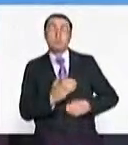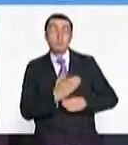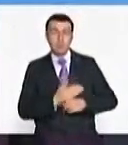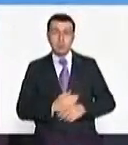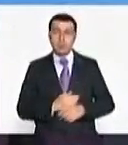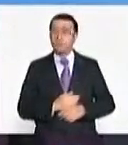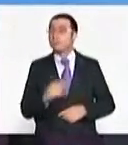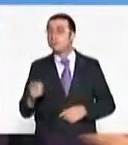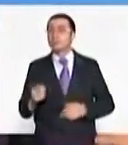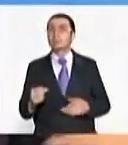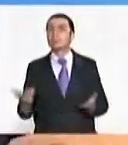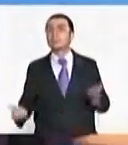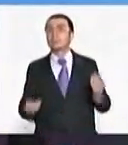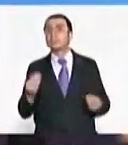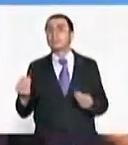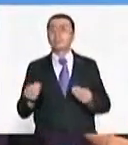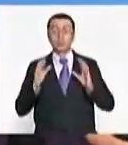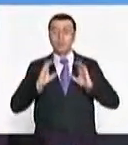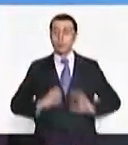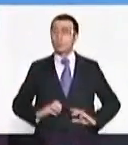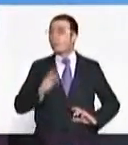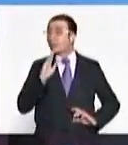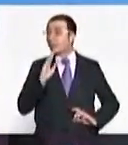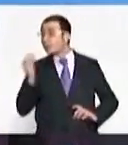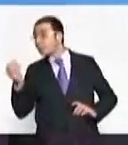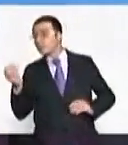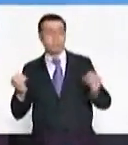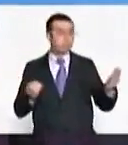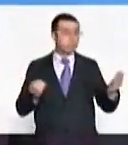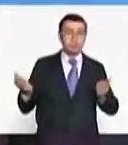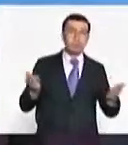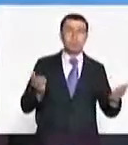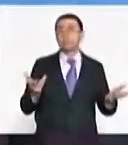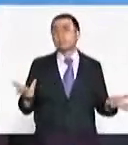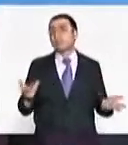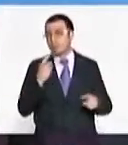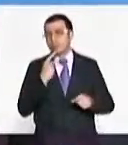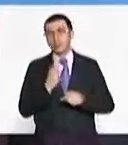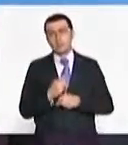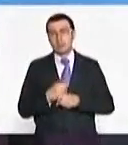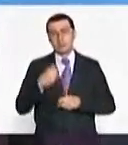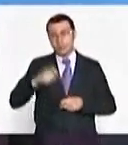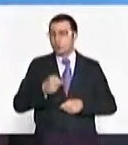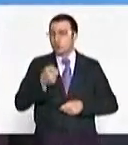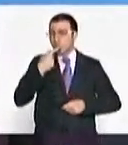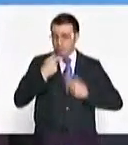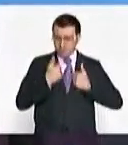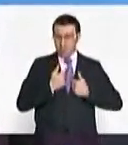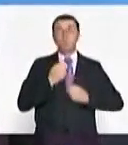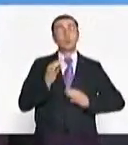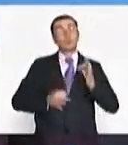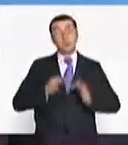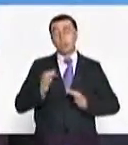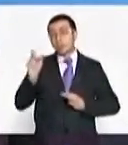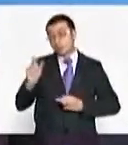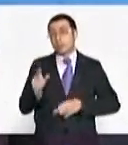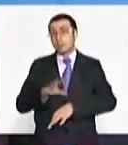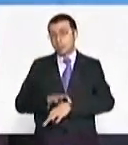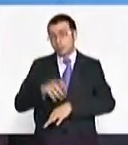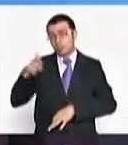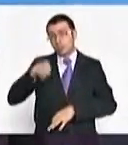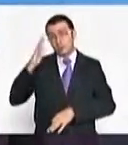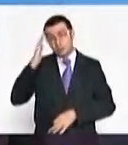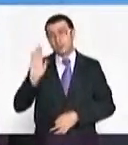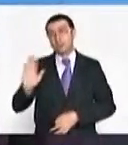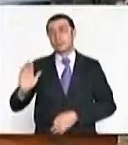vitamina E para que endole. Entonces, el cuerpo, ¿a qué le hace caso? ¿A lo uno o a lo otro? Entonces, como siempre, bien formulado y bien prescrito por un médico que sepa por qué se lo manda. Y ahora que